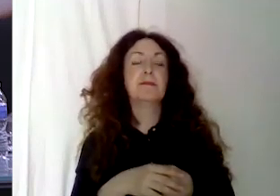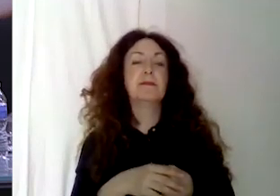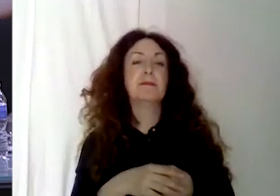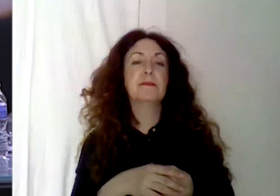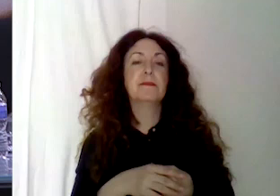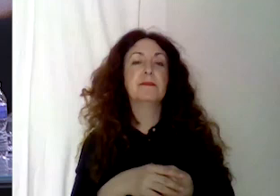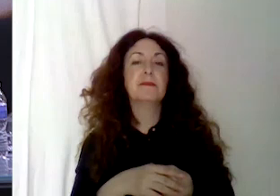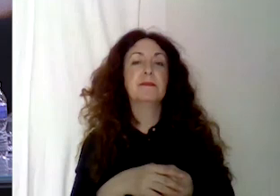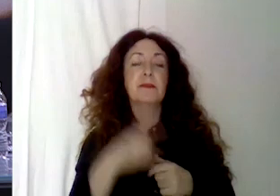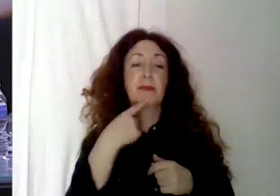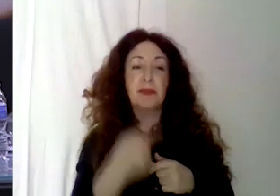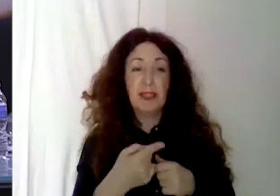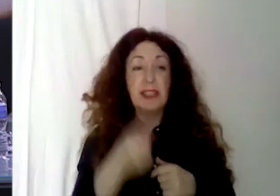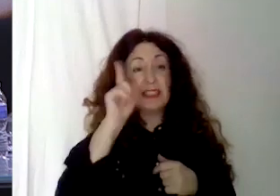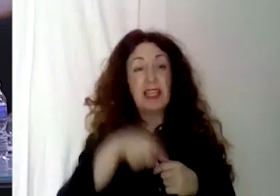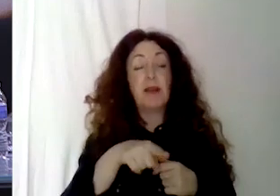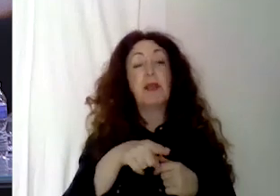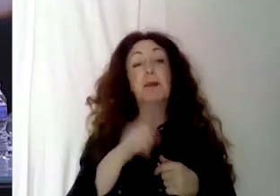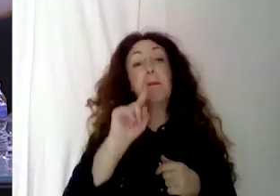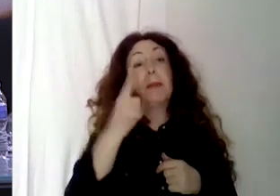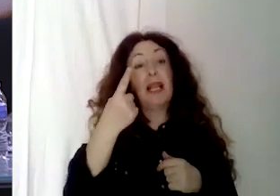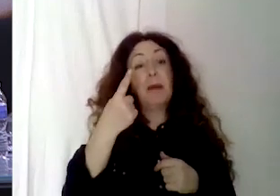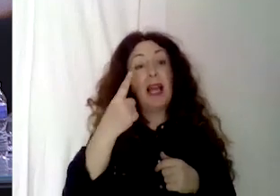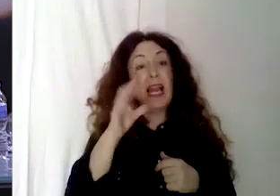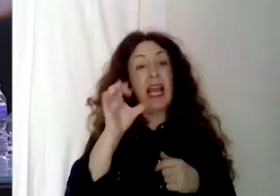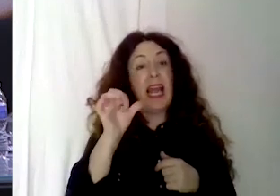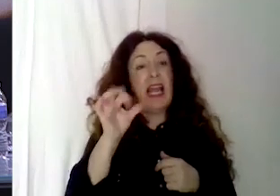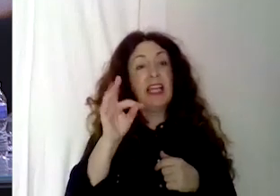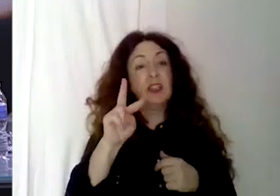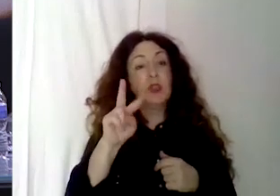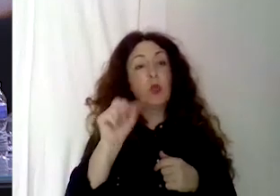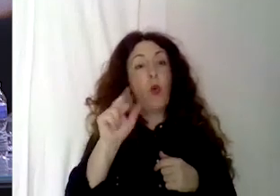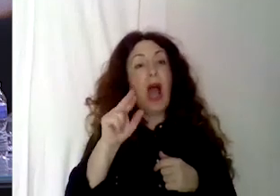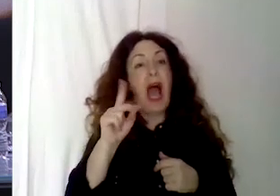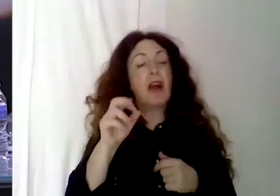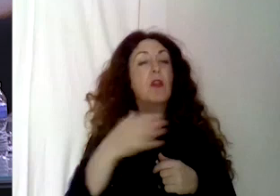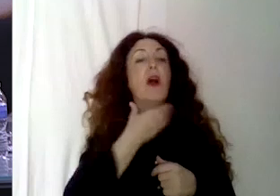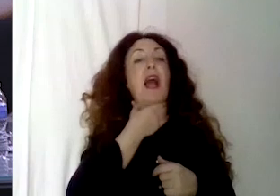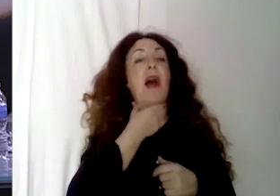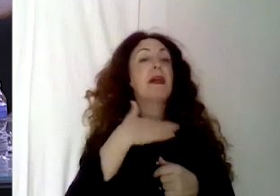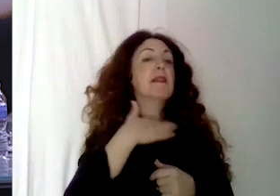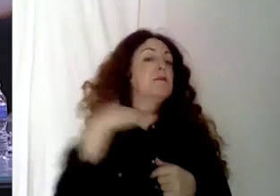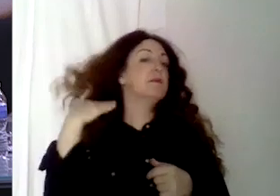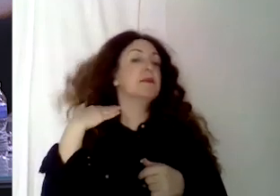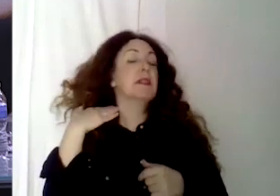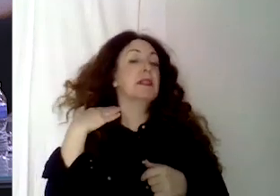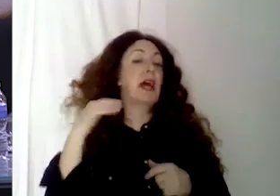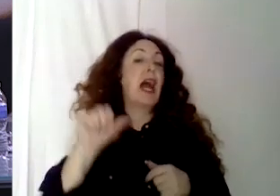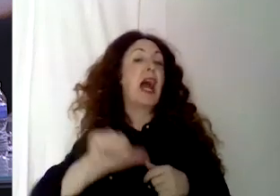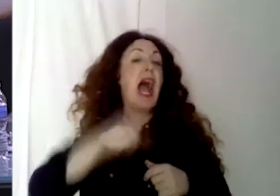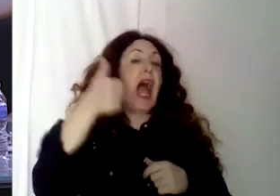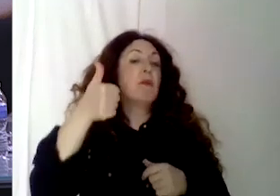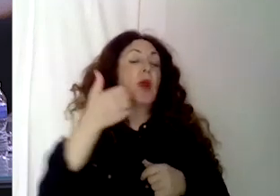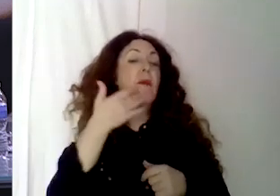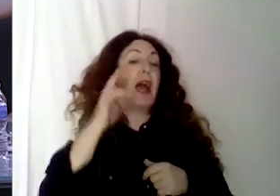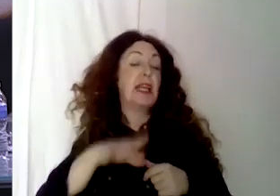gesto que fue un asesinato, pero en este caso aprobado por el Parlamento y por Cromwell, por lo tanto no lo podemos poner entre los